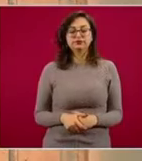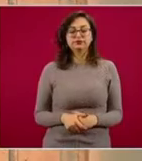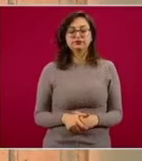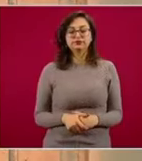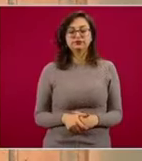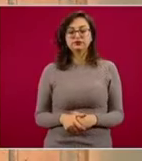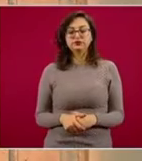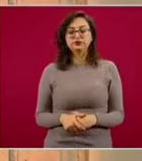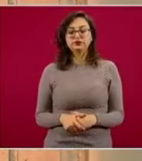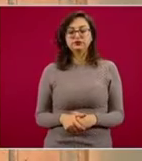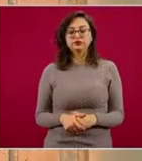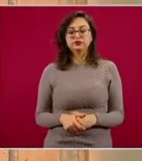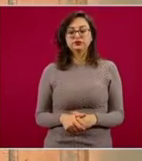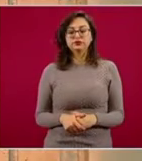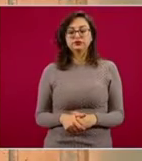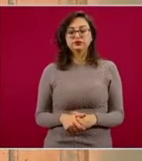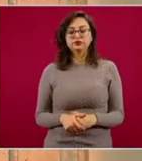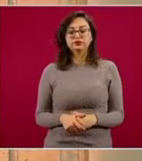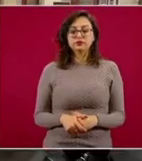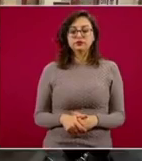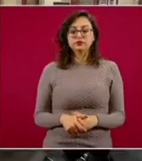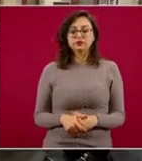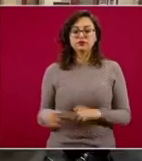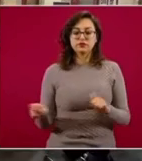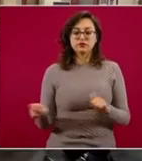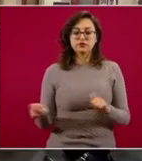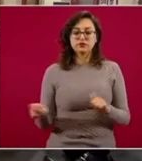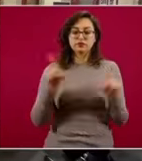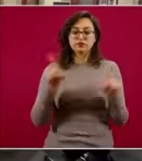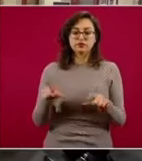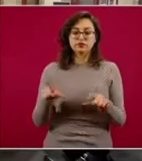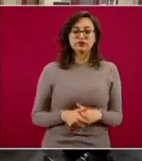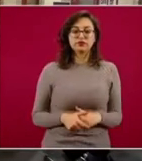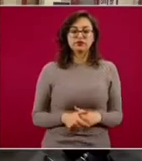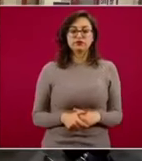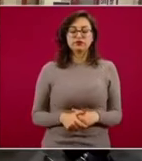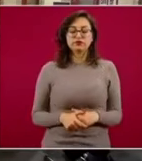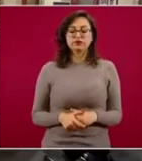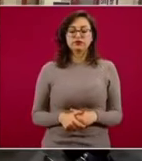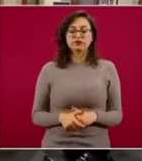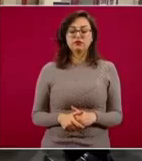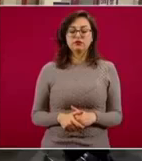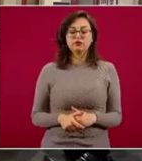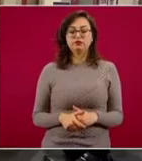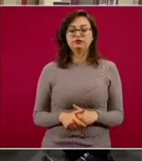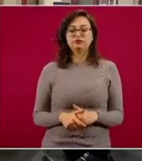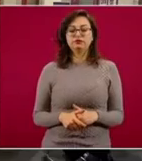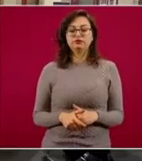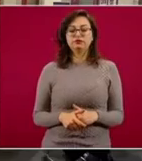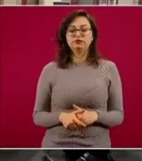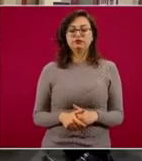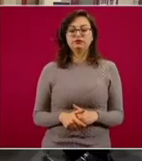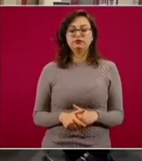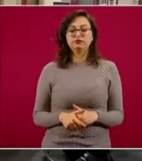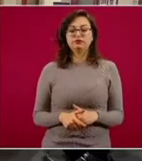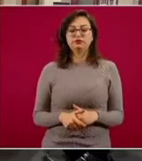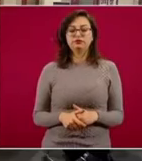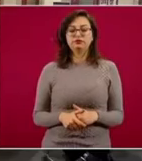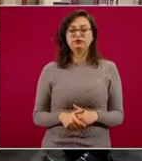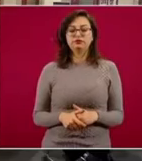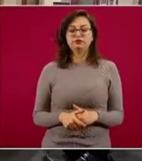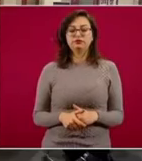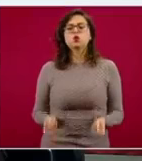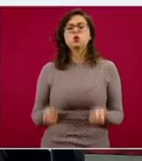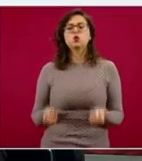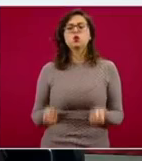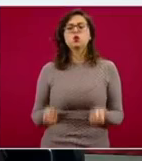abajo. Si vemos la siguiente diapositiva, que es precisamente la de los casos estimados para efectos de la línea de